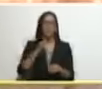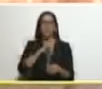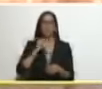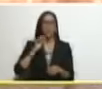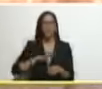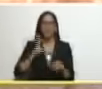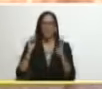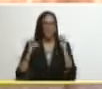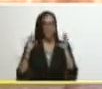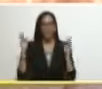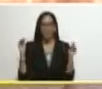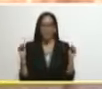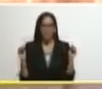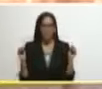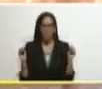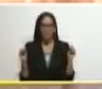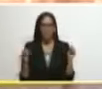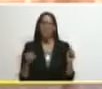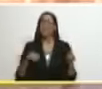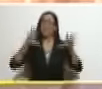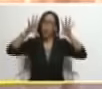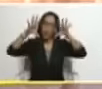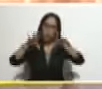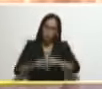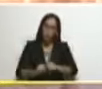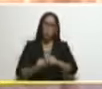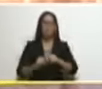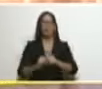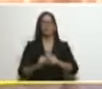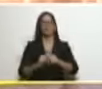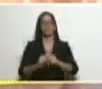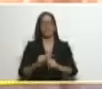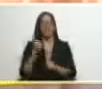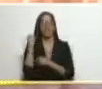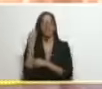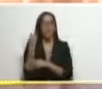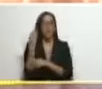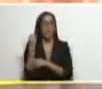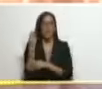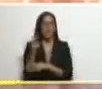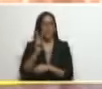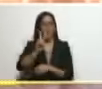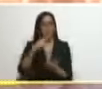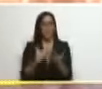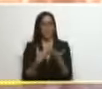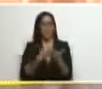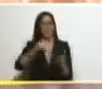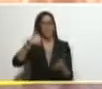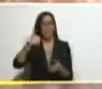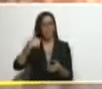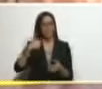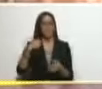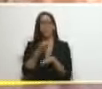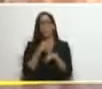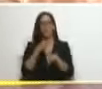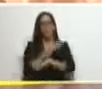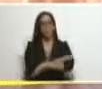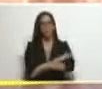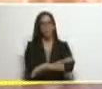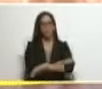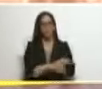exagerando. Controlan el Congreso a los dos partidos que hacen mayoría, gobierno y